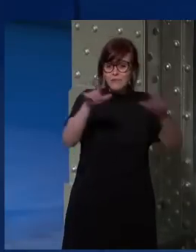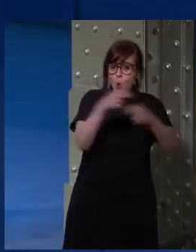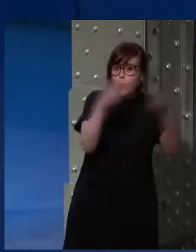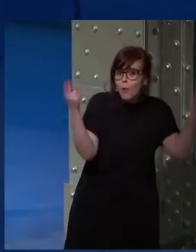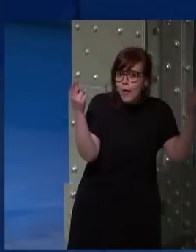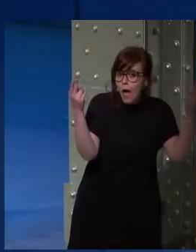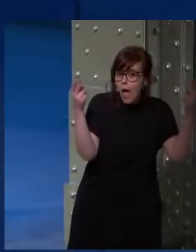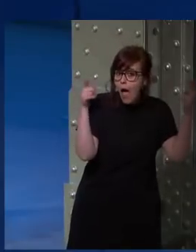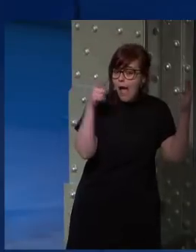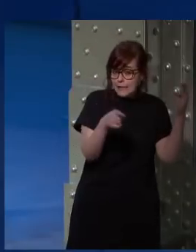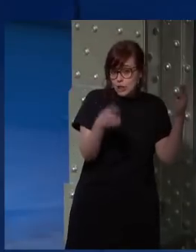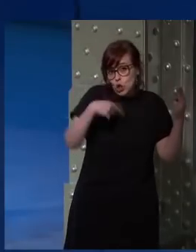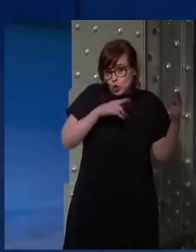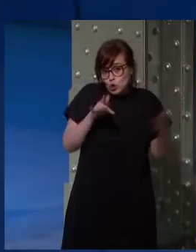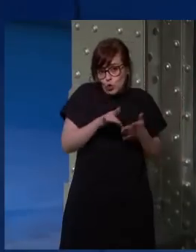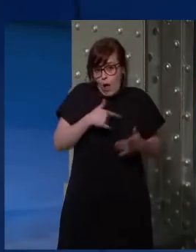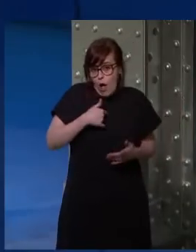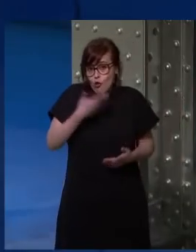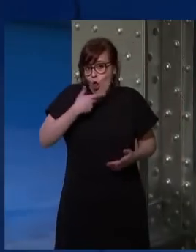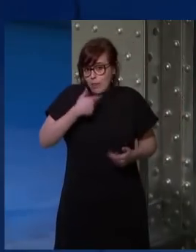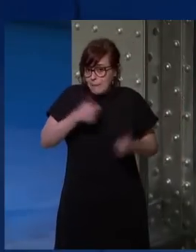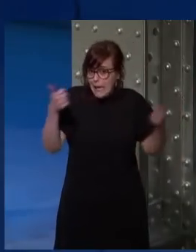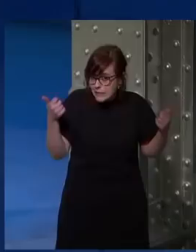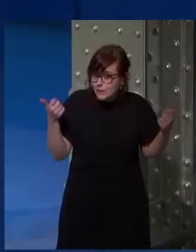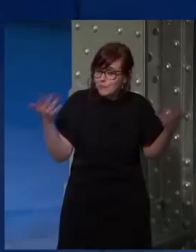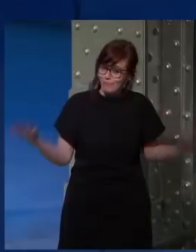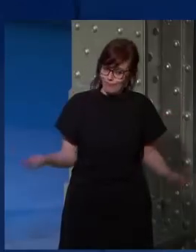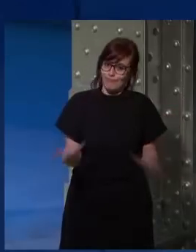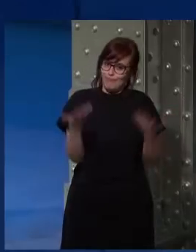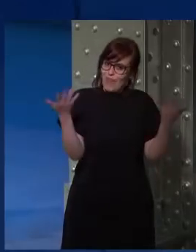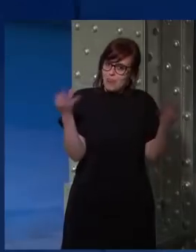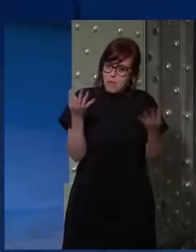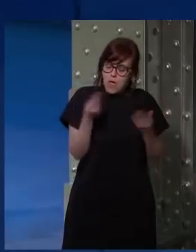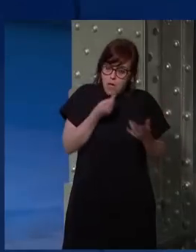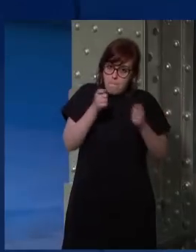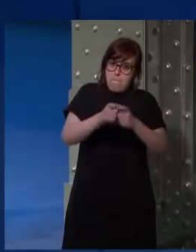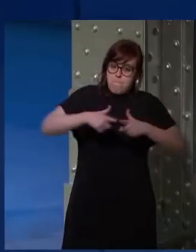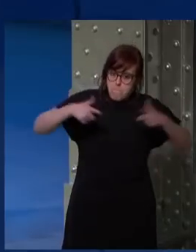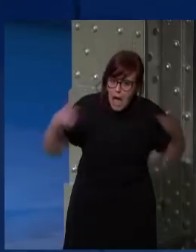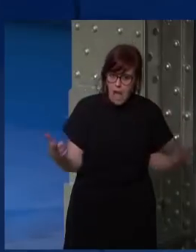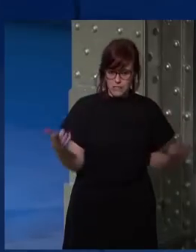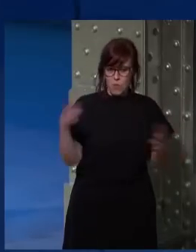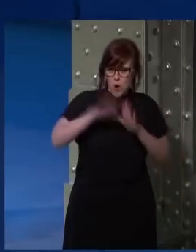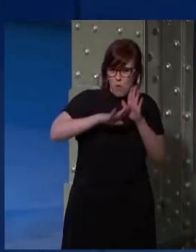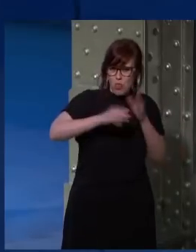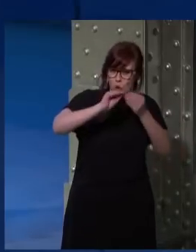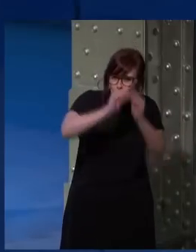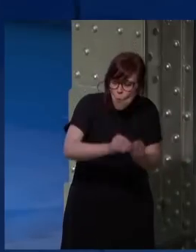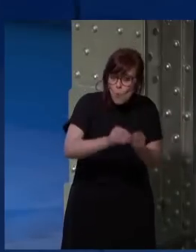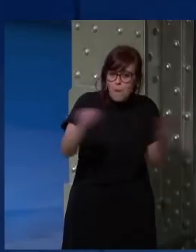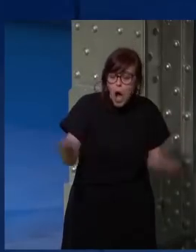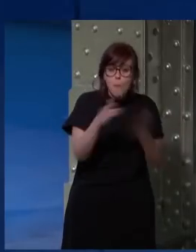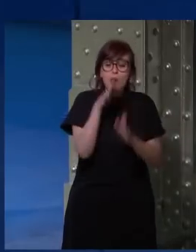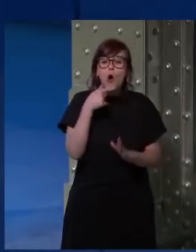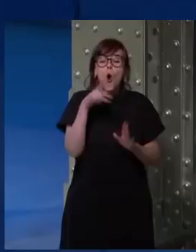que, digamos, pues bueno, nosotras conocemos más, debería hacer eso mucho más, ¿no? O sea, y los pocos programas que